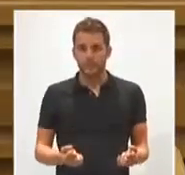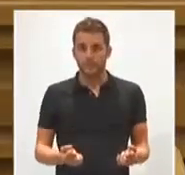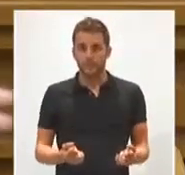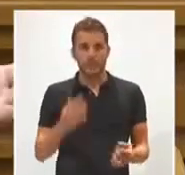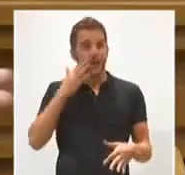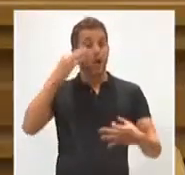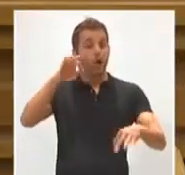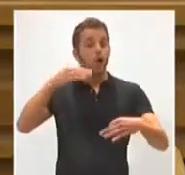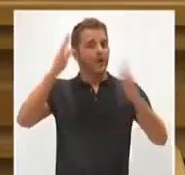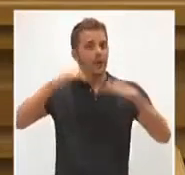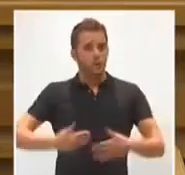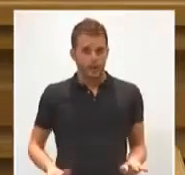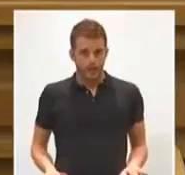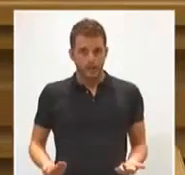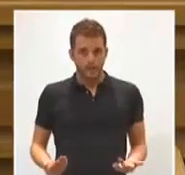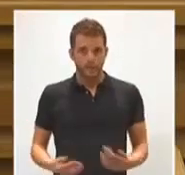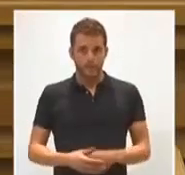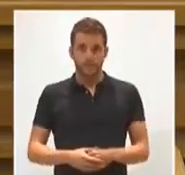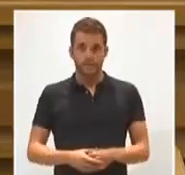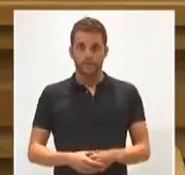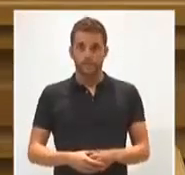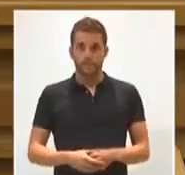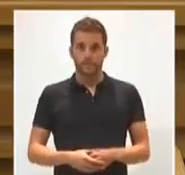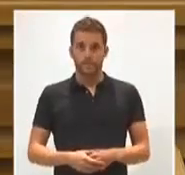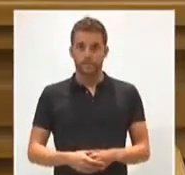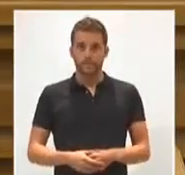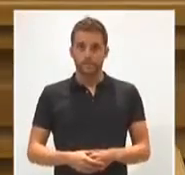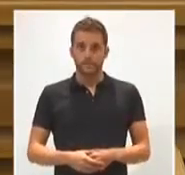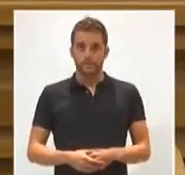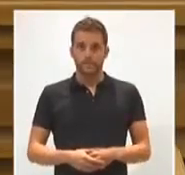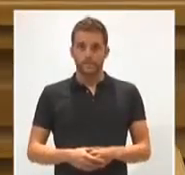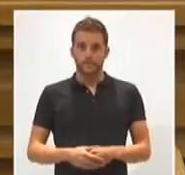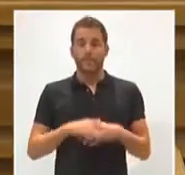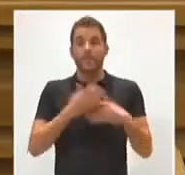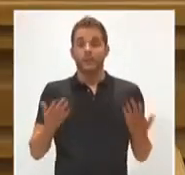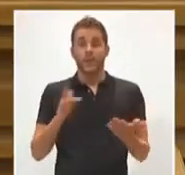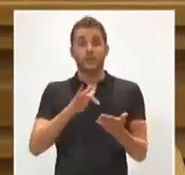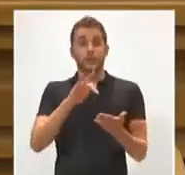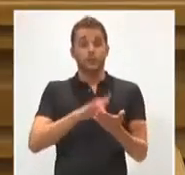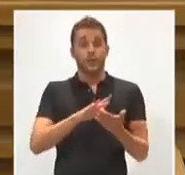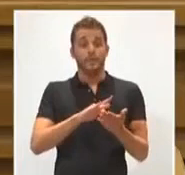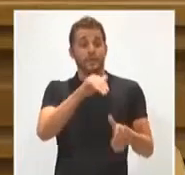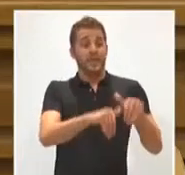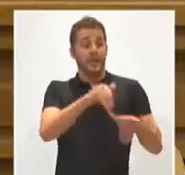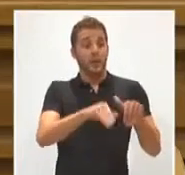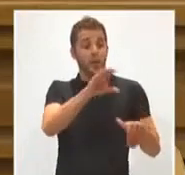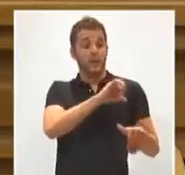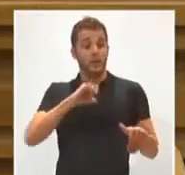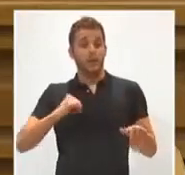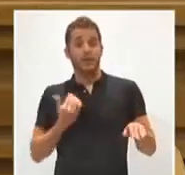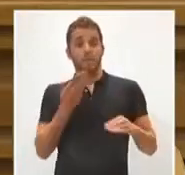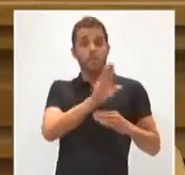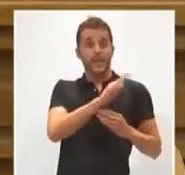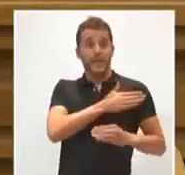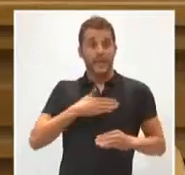es no es coherencia así no se puede ir a ningún sitio y cómo se quieren presentar a las elecciones autonómicas partidos